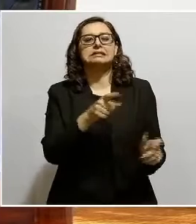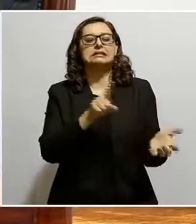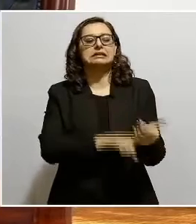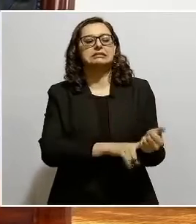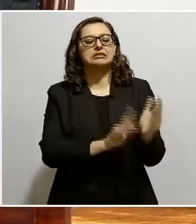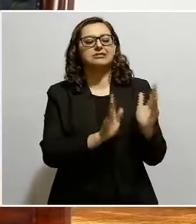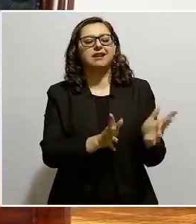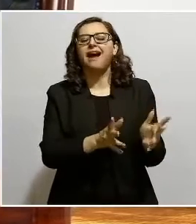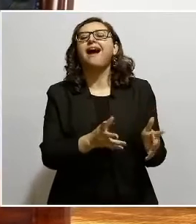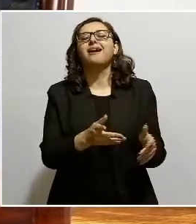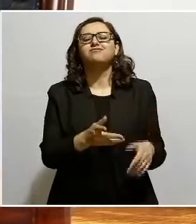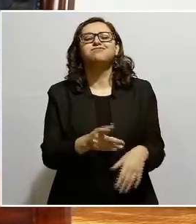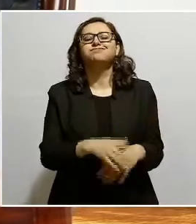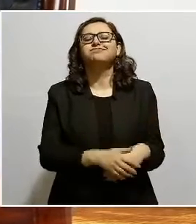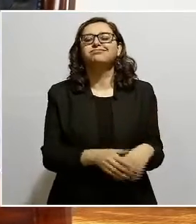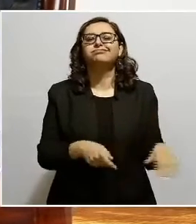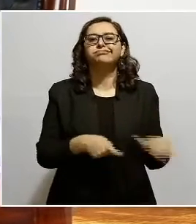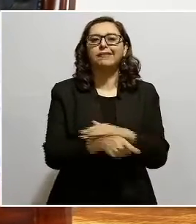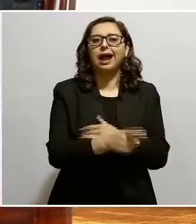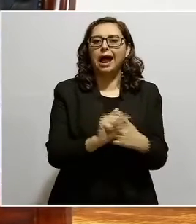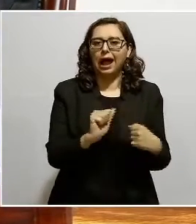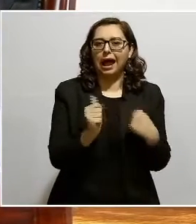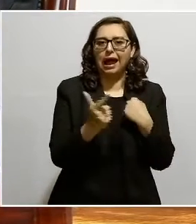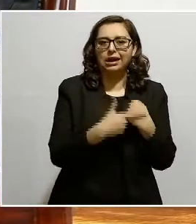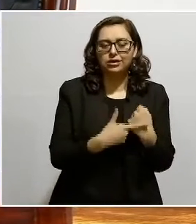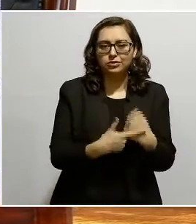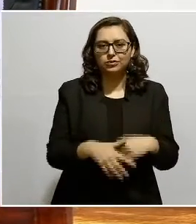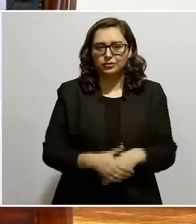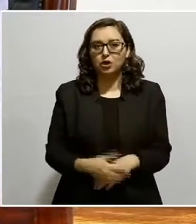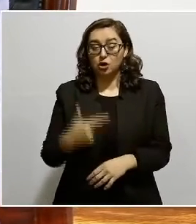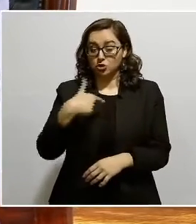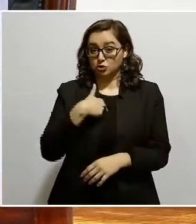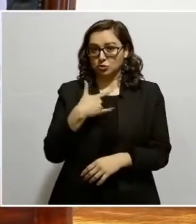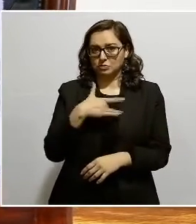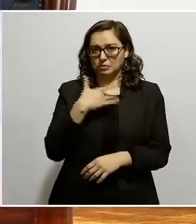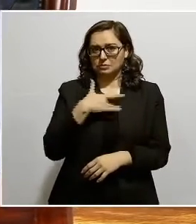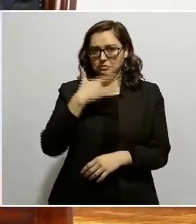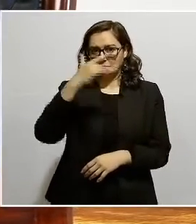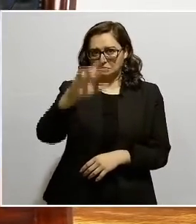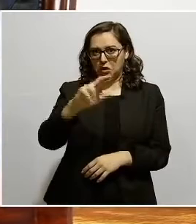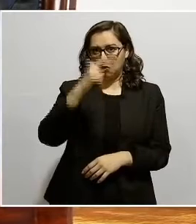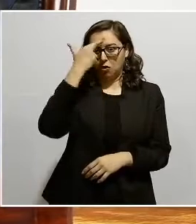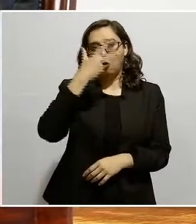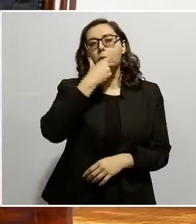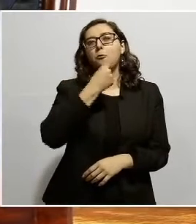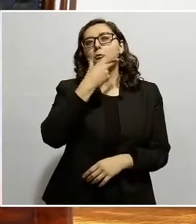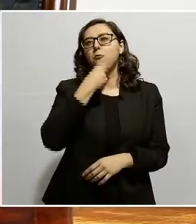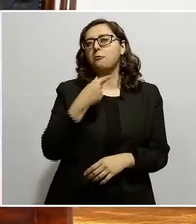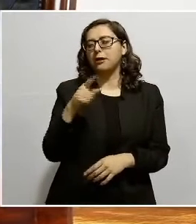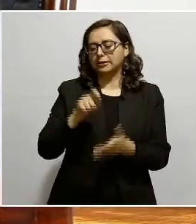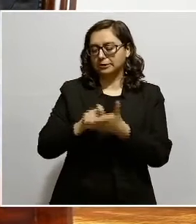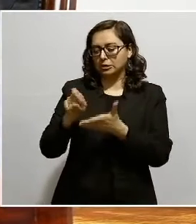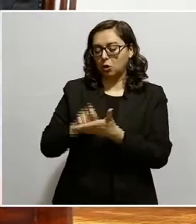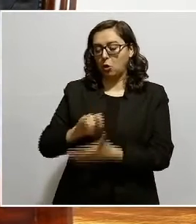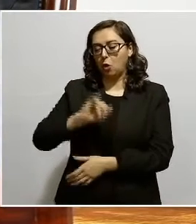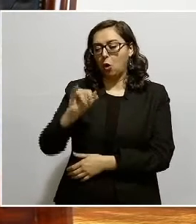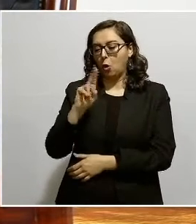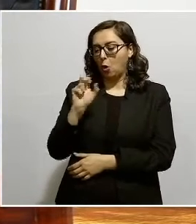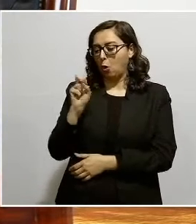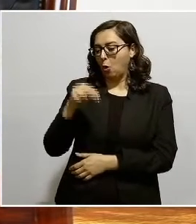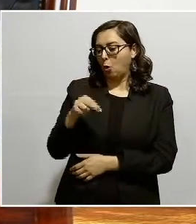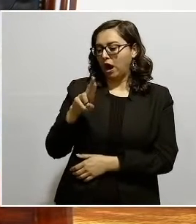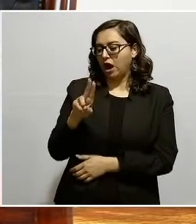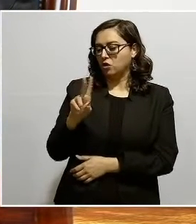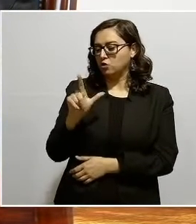o nominación, en el Ovaciones de la Tarde, el gran novelista Juan Rulfo, no sé todavía si